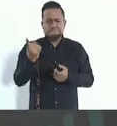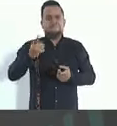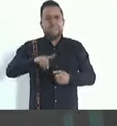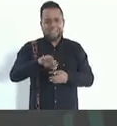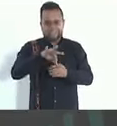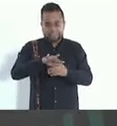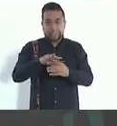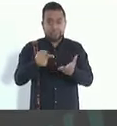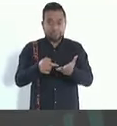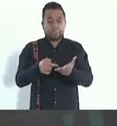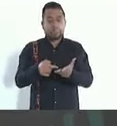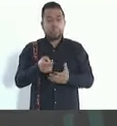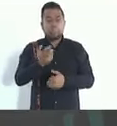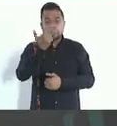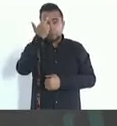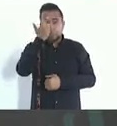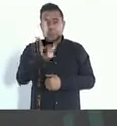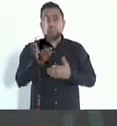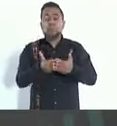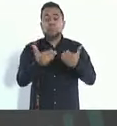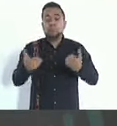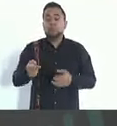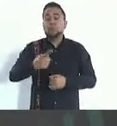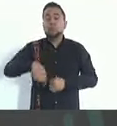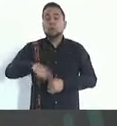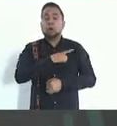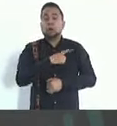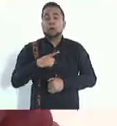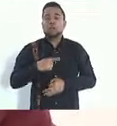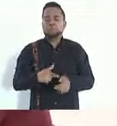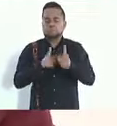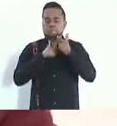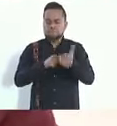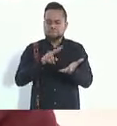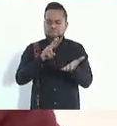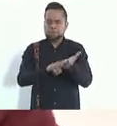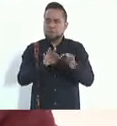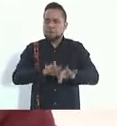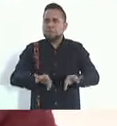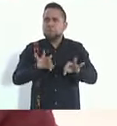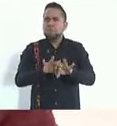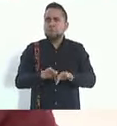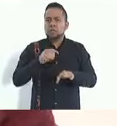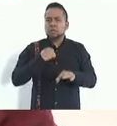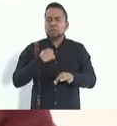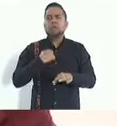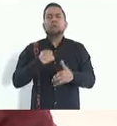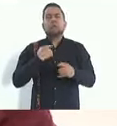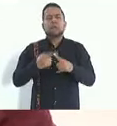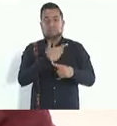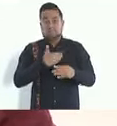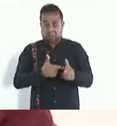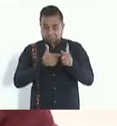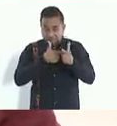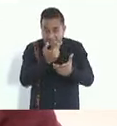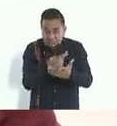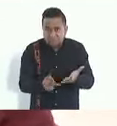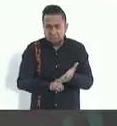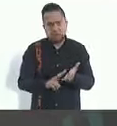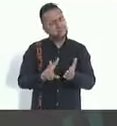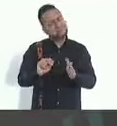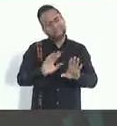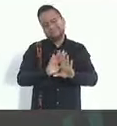eso tenemos que mantener en alto el principio de la no reelección.